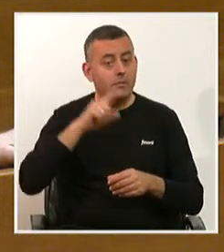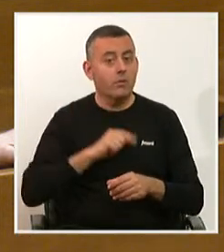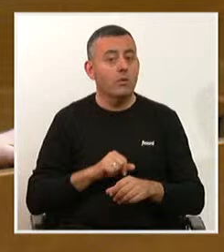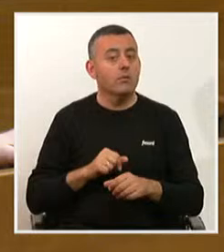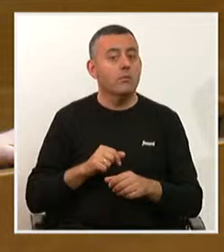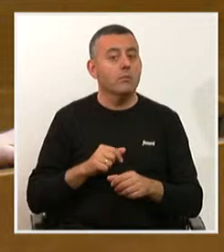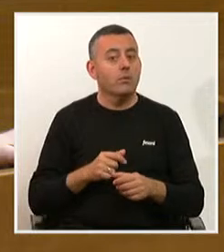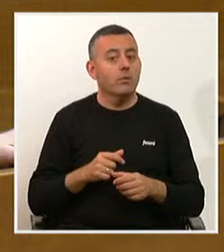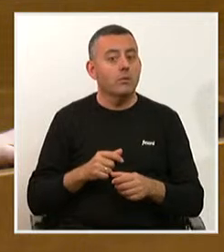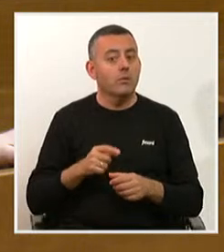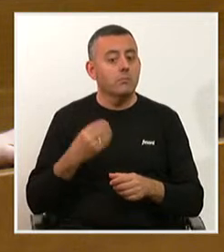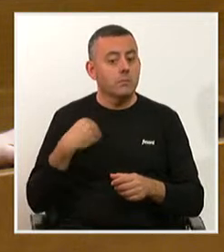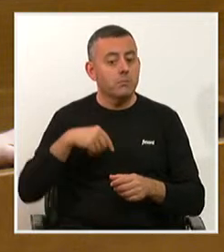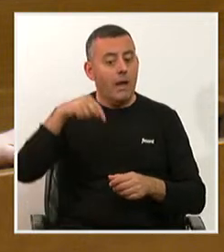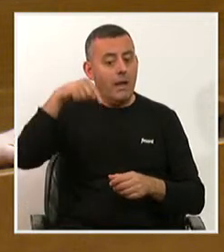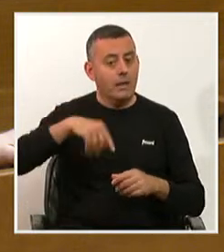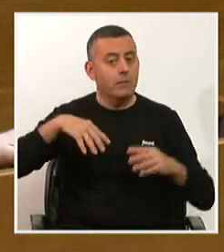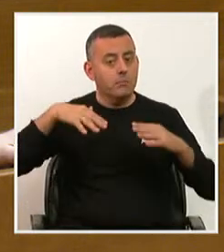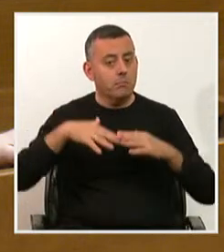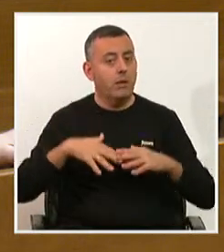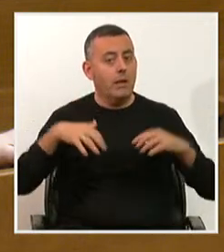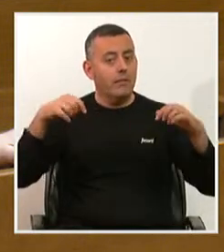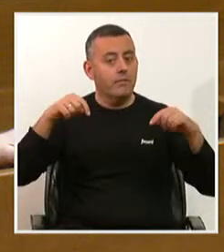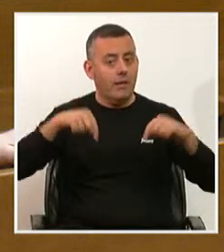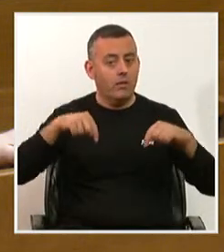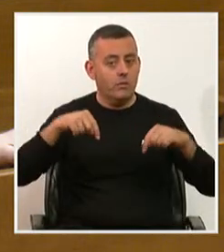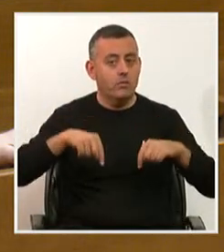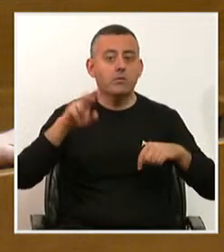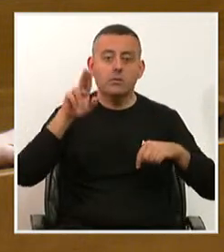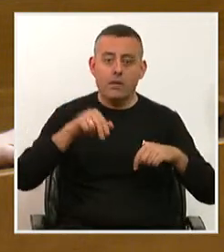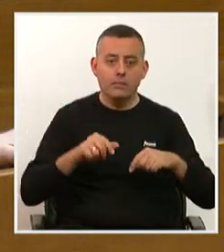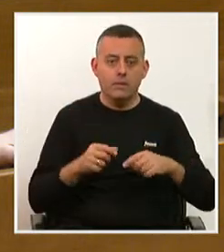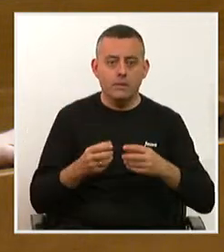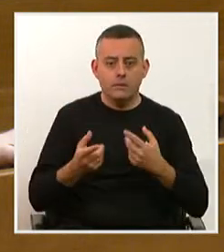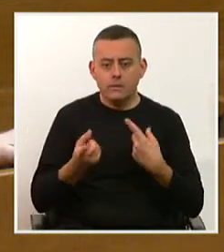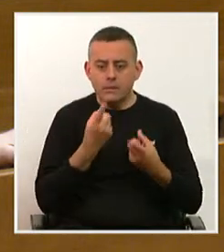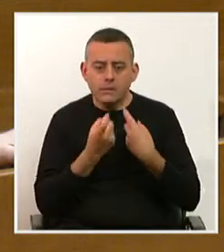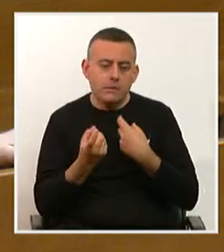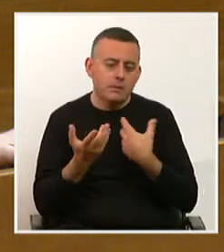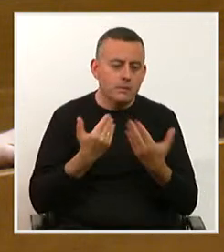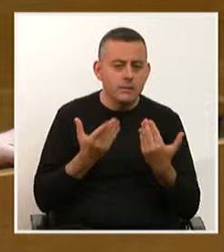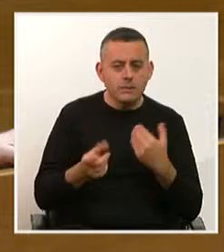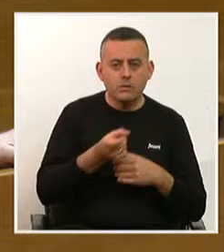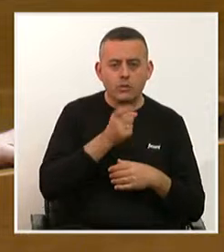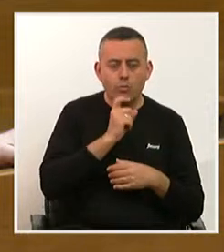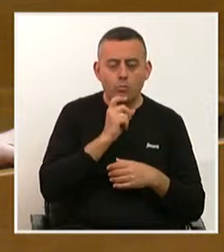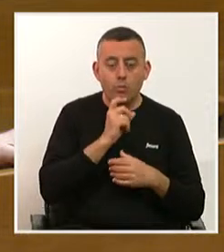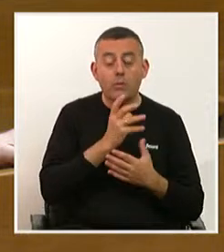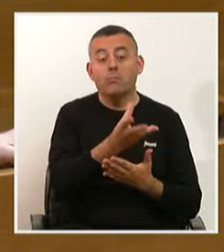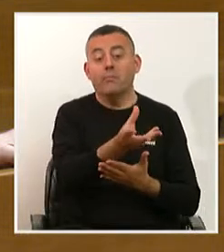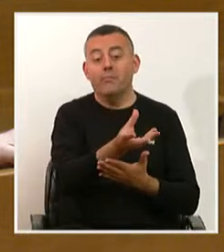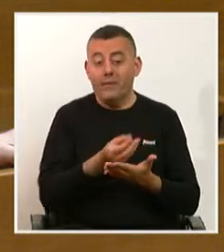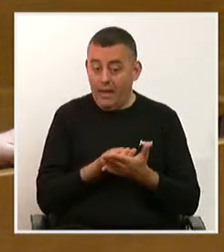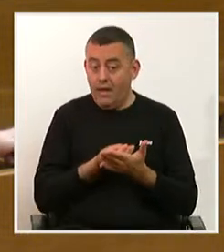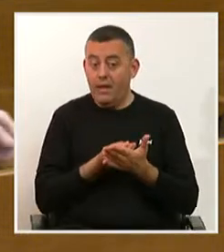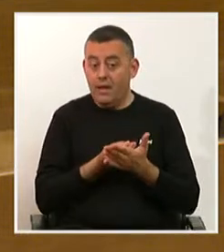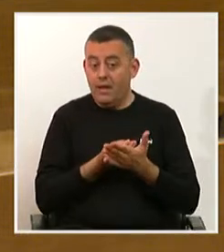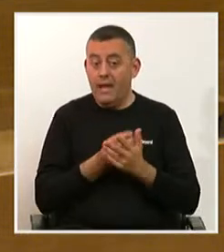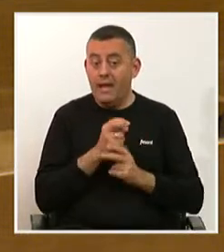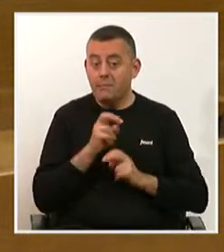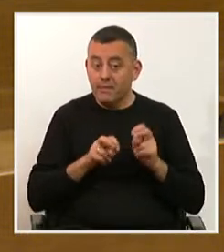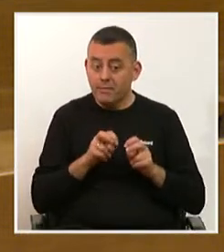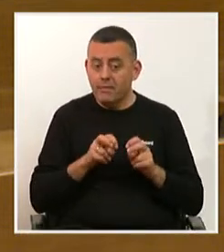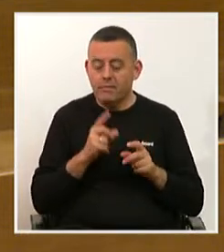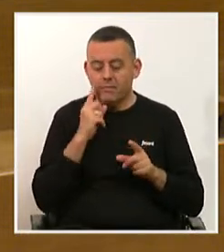que valenci pero que y de pues ya a la real dura y absoluta